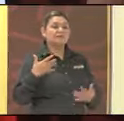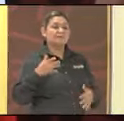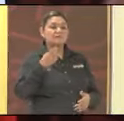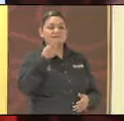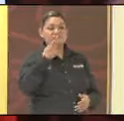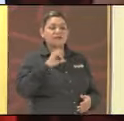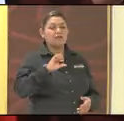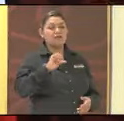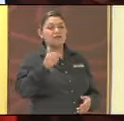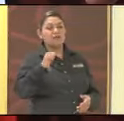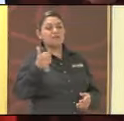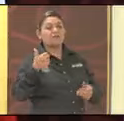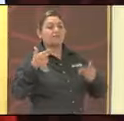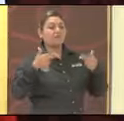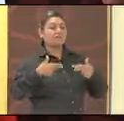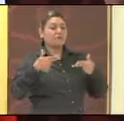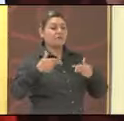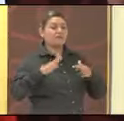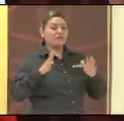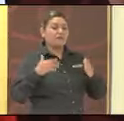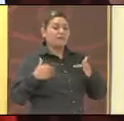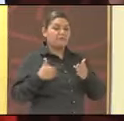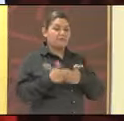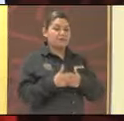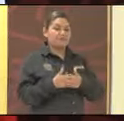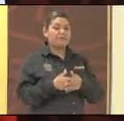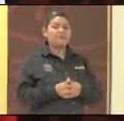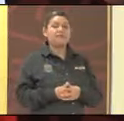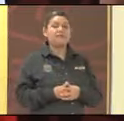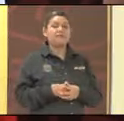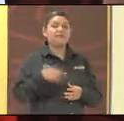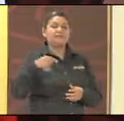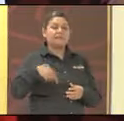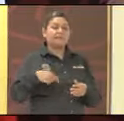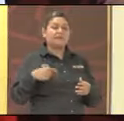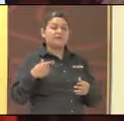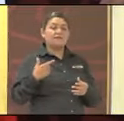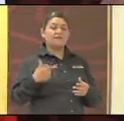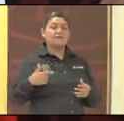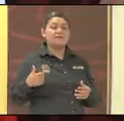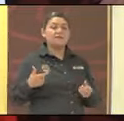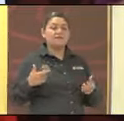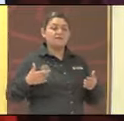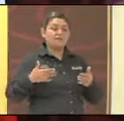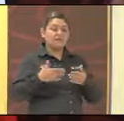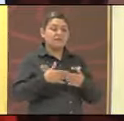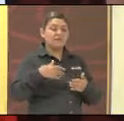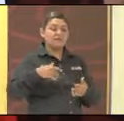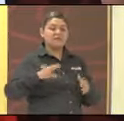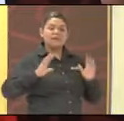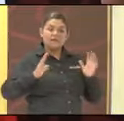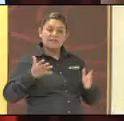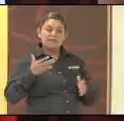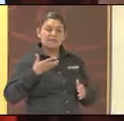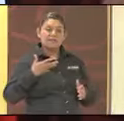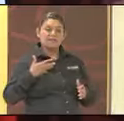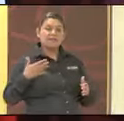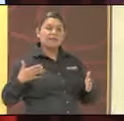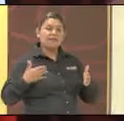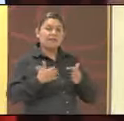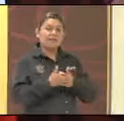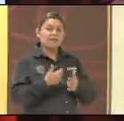otros negocios ya medianos, dentro del margen de los negocios que ya están encarrilados,